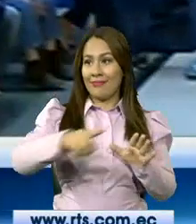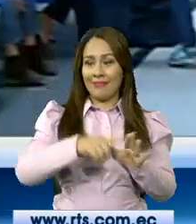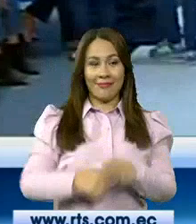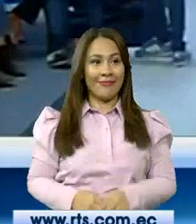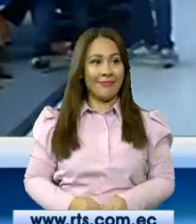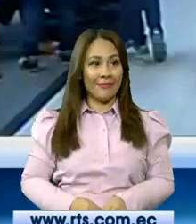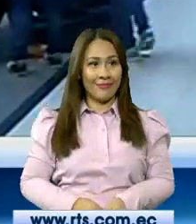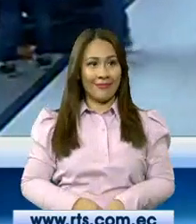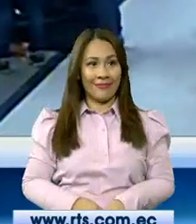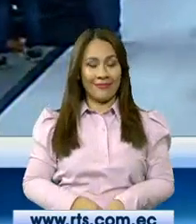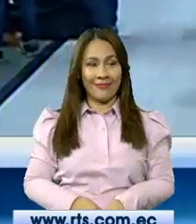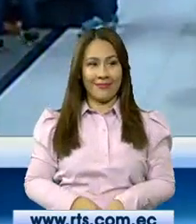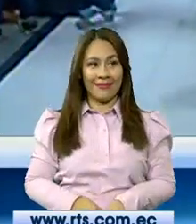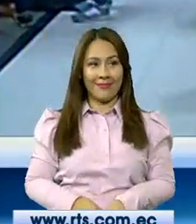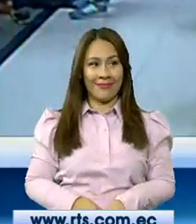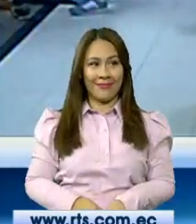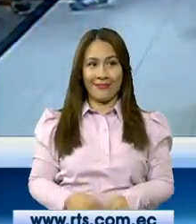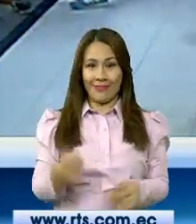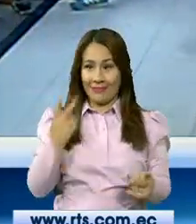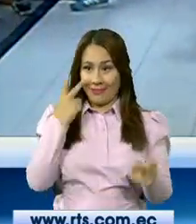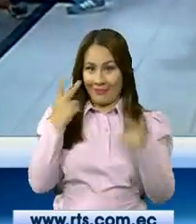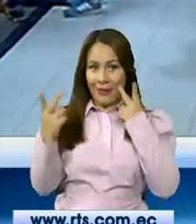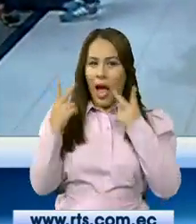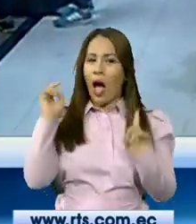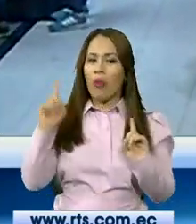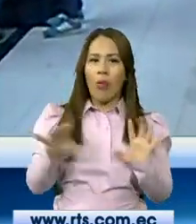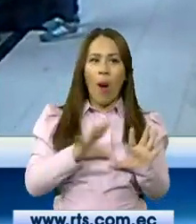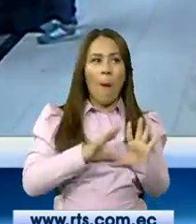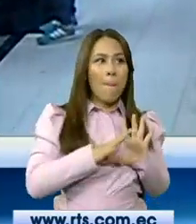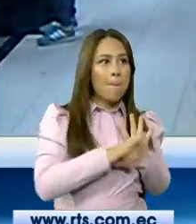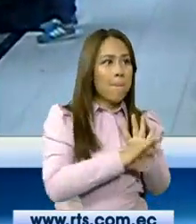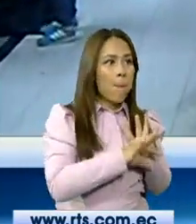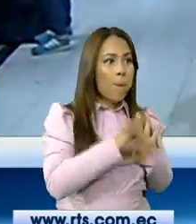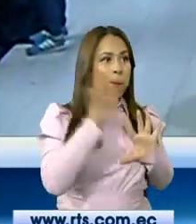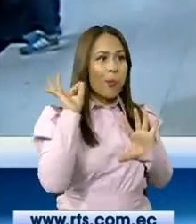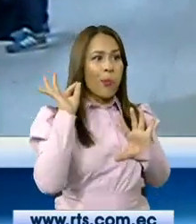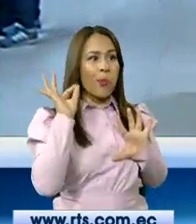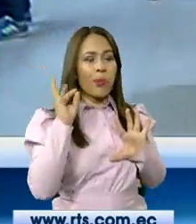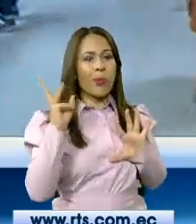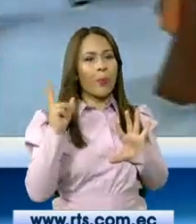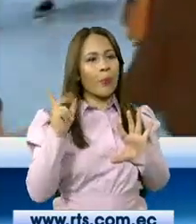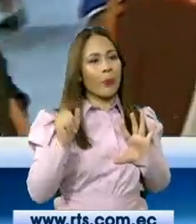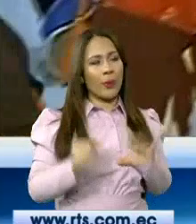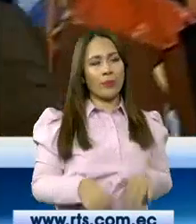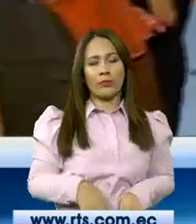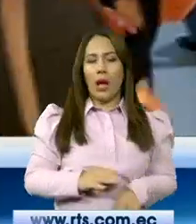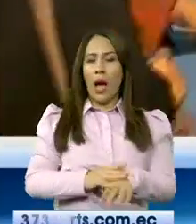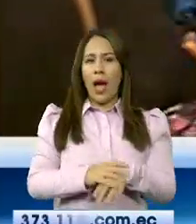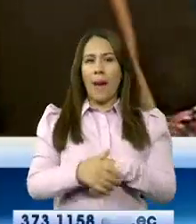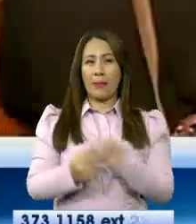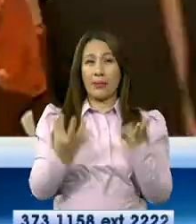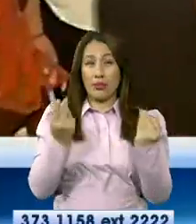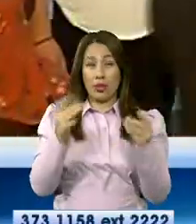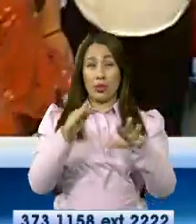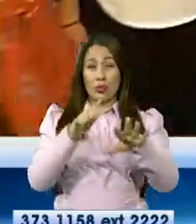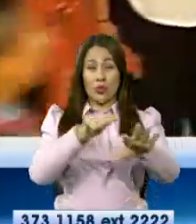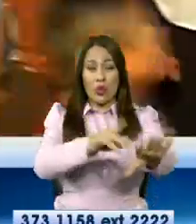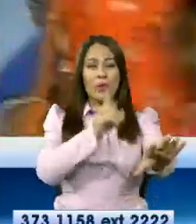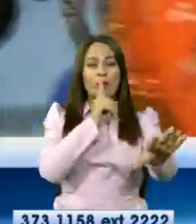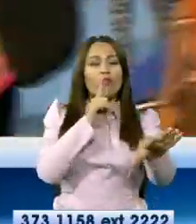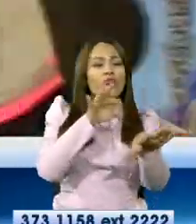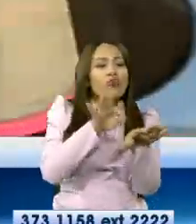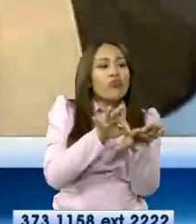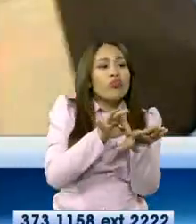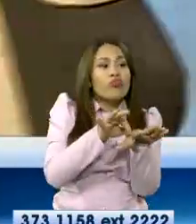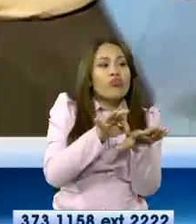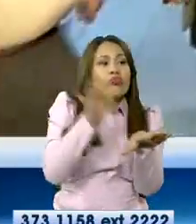Es que los capistas, los lancistas, delincuentes que aprovechan la aglomeración de personas en estas